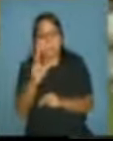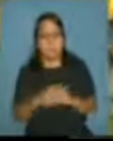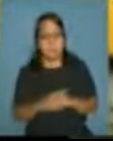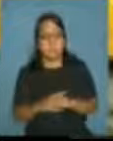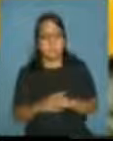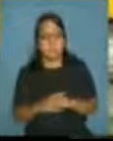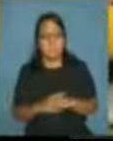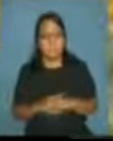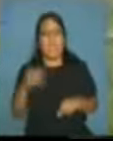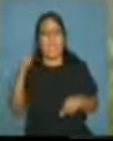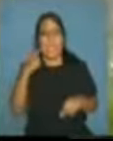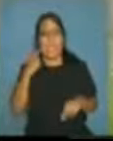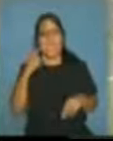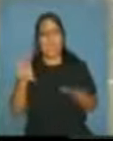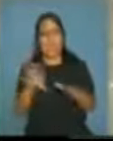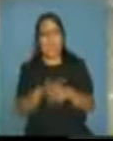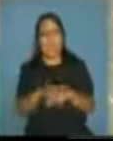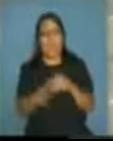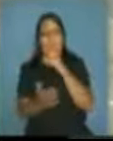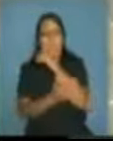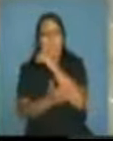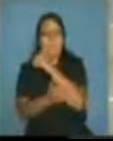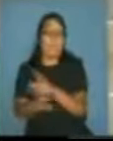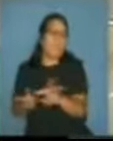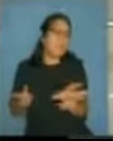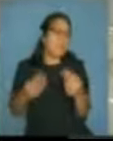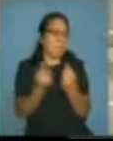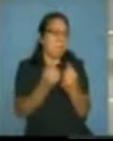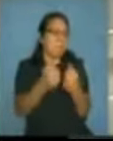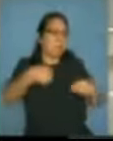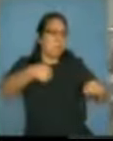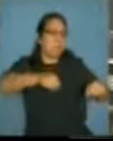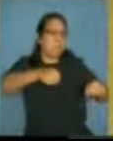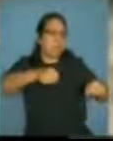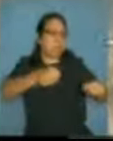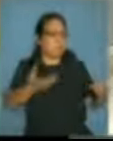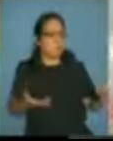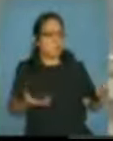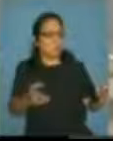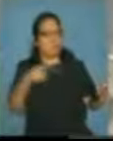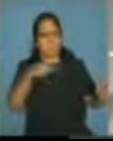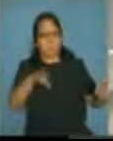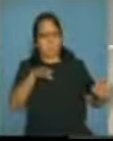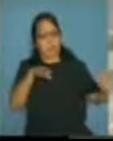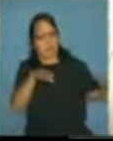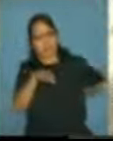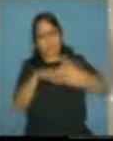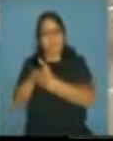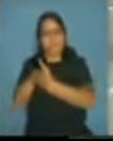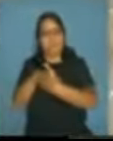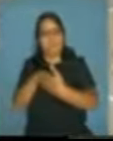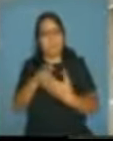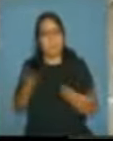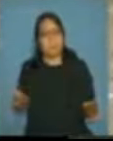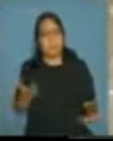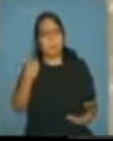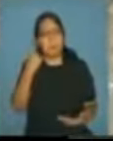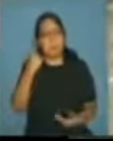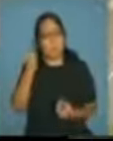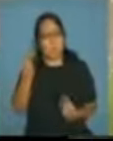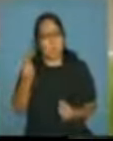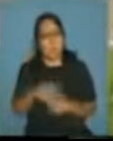Te encontrás a tu izquierda con una serie de motociclistas tratando de cruzar por delante de tu vehículo. Imagínate que a ese